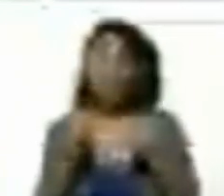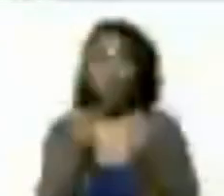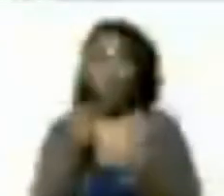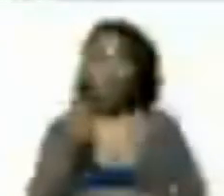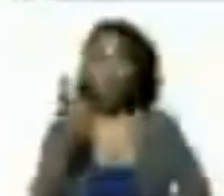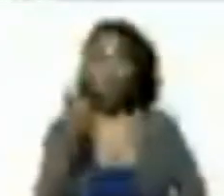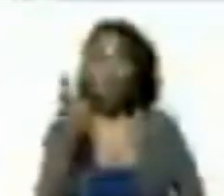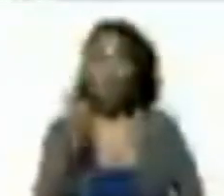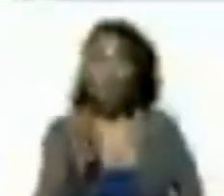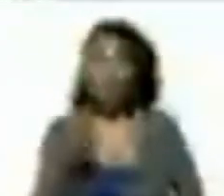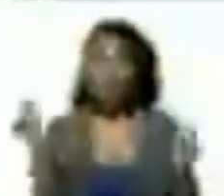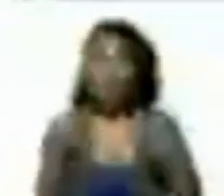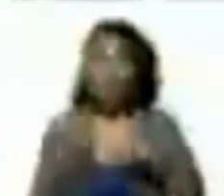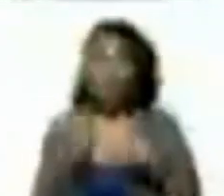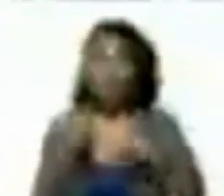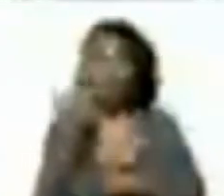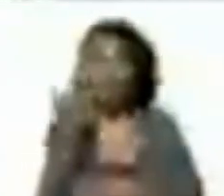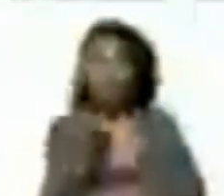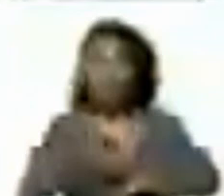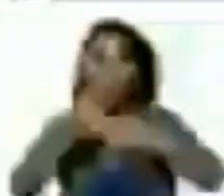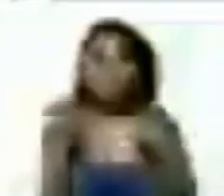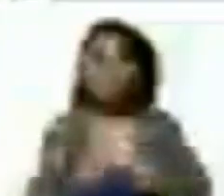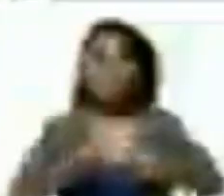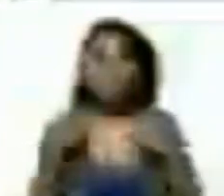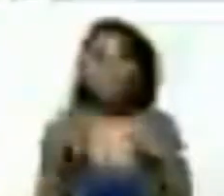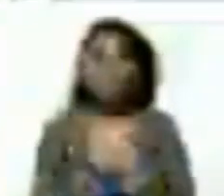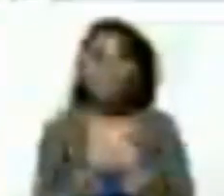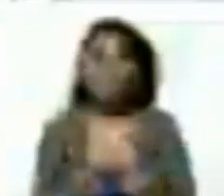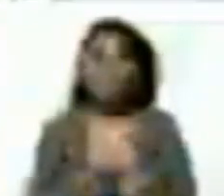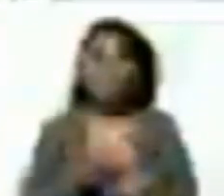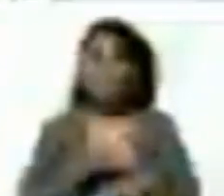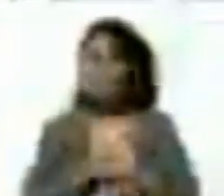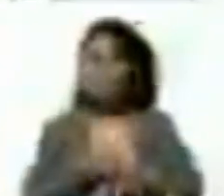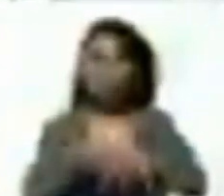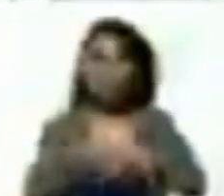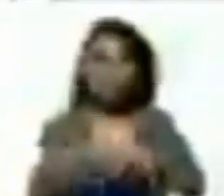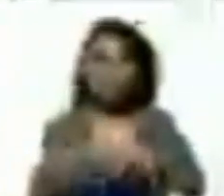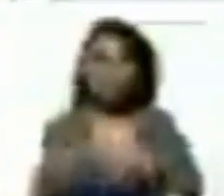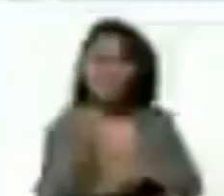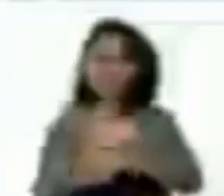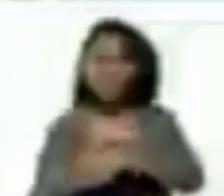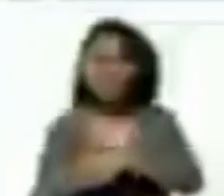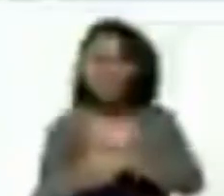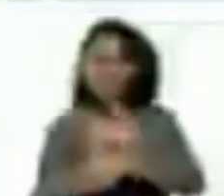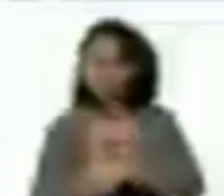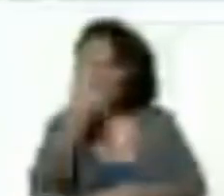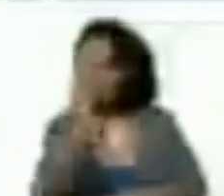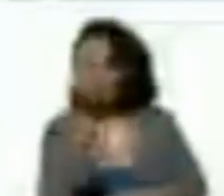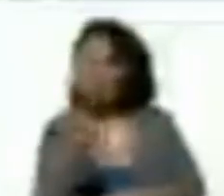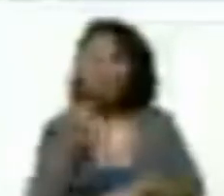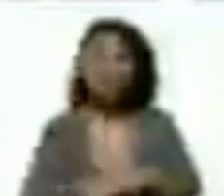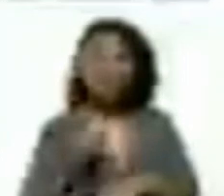haga falta a Mérida para que ustedes actúen con la mayor contundencia, en tiempo